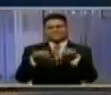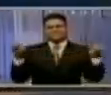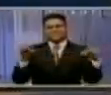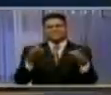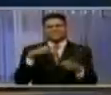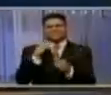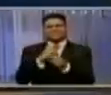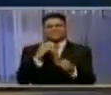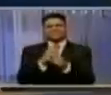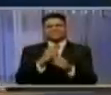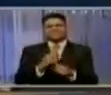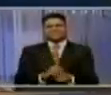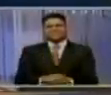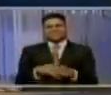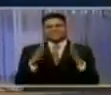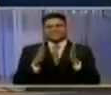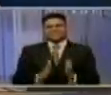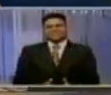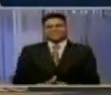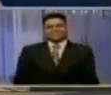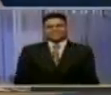obreras,